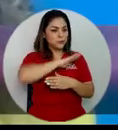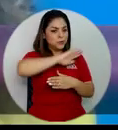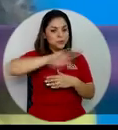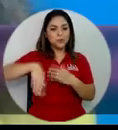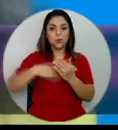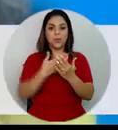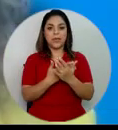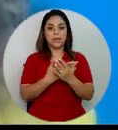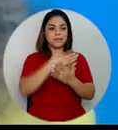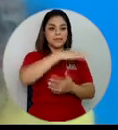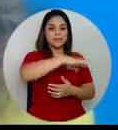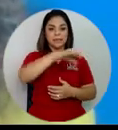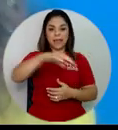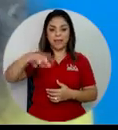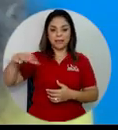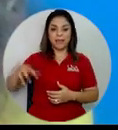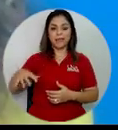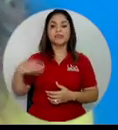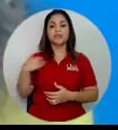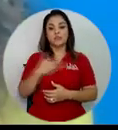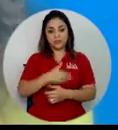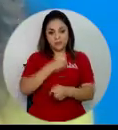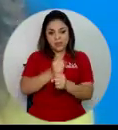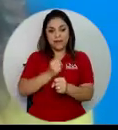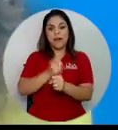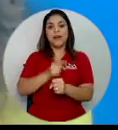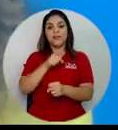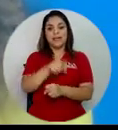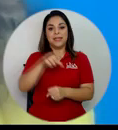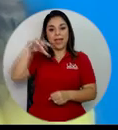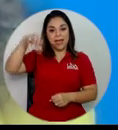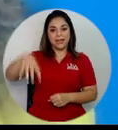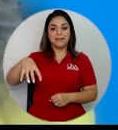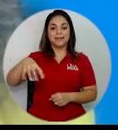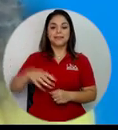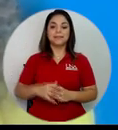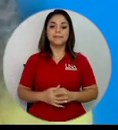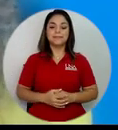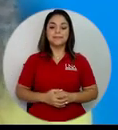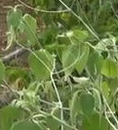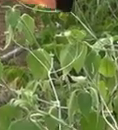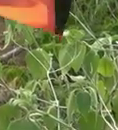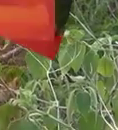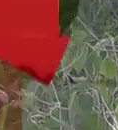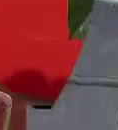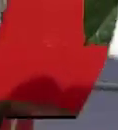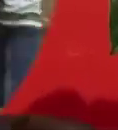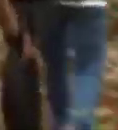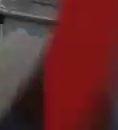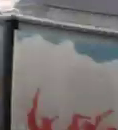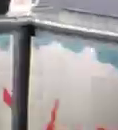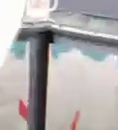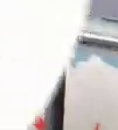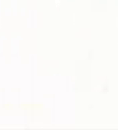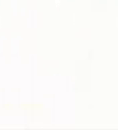sinergias posibles entre todas las instancias que estamos inmersas dentro de la sede.